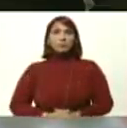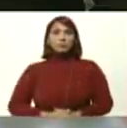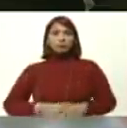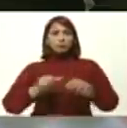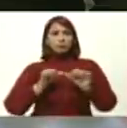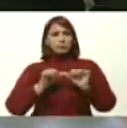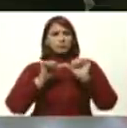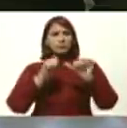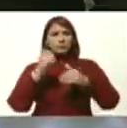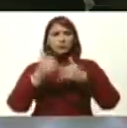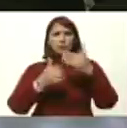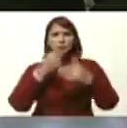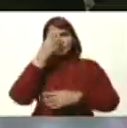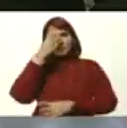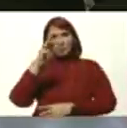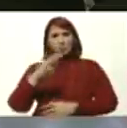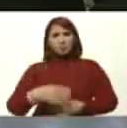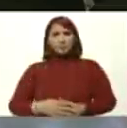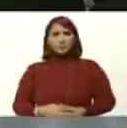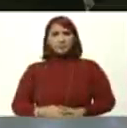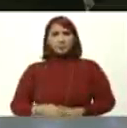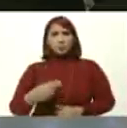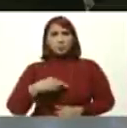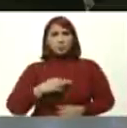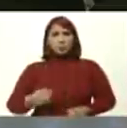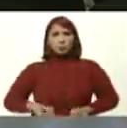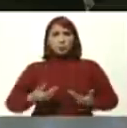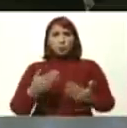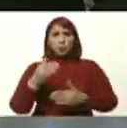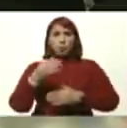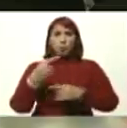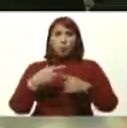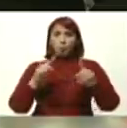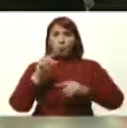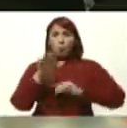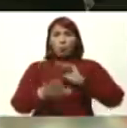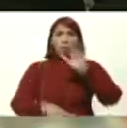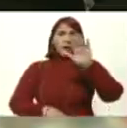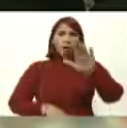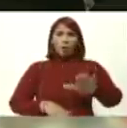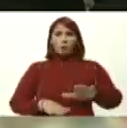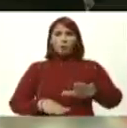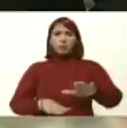seguimos avanzando en México. Hemos dado otro paso de